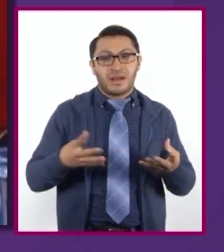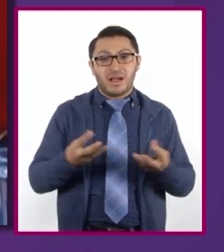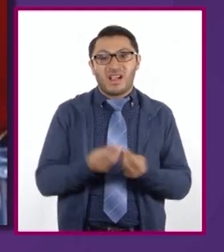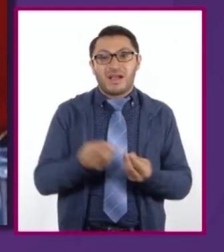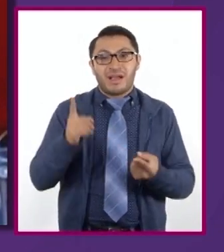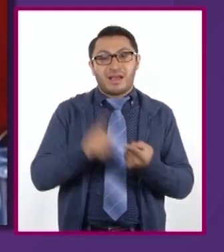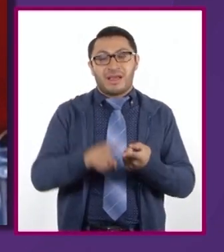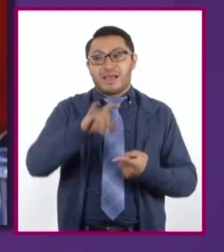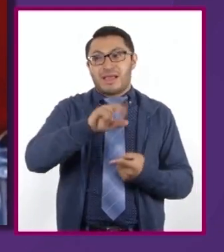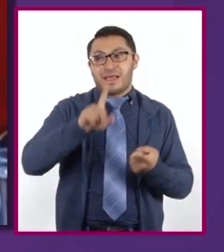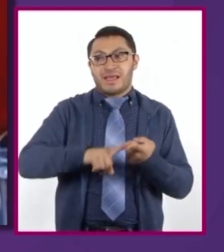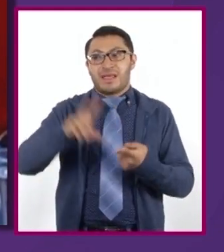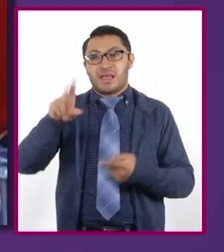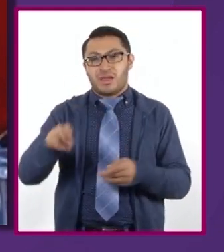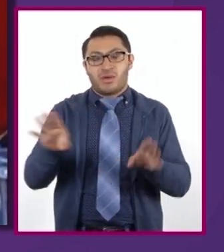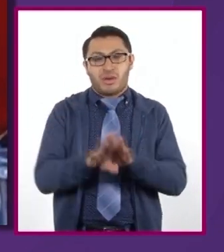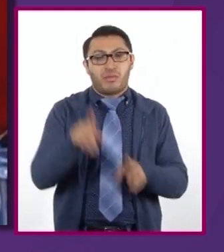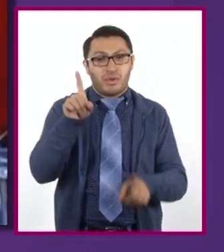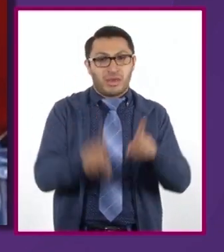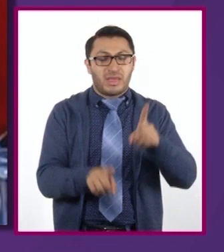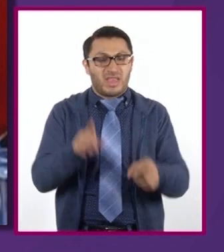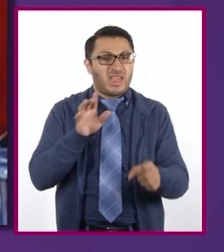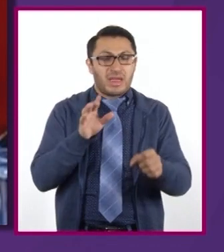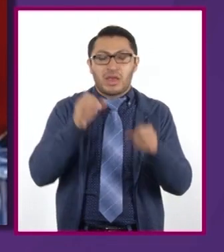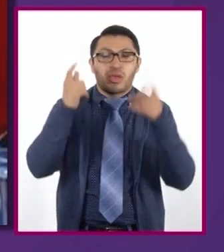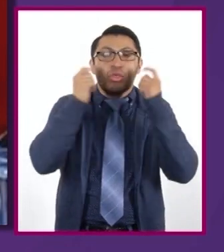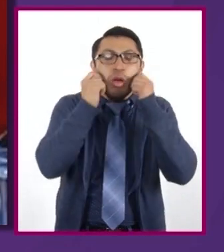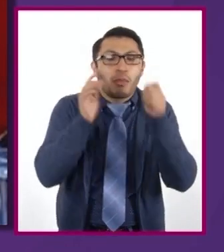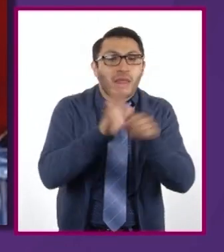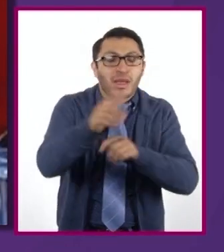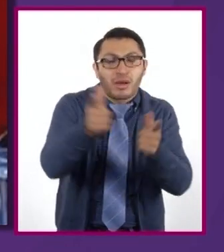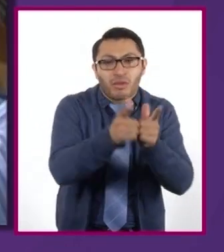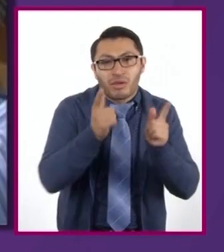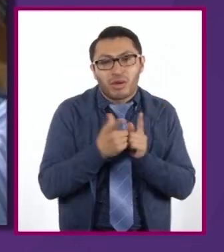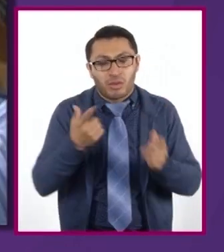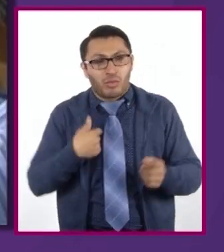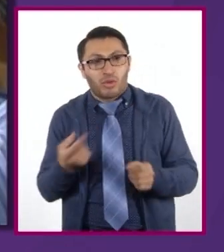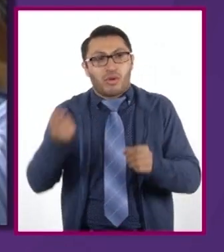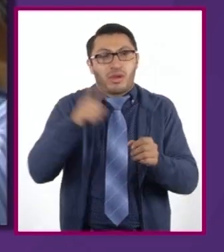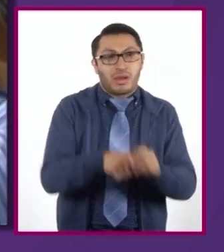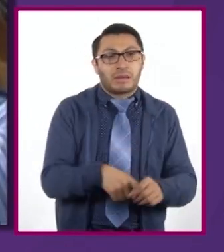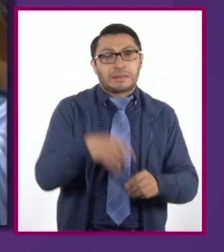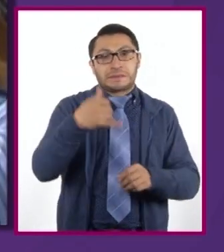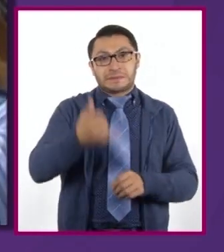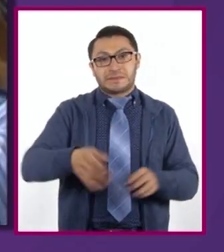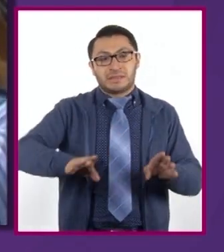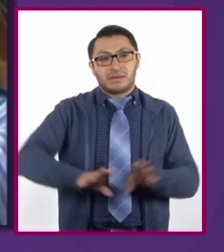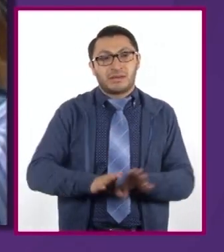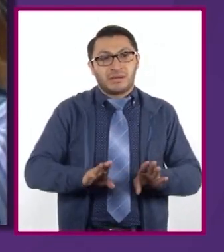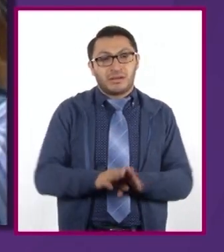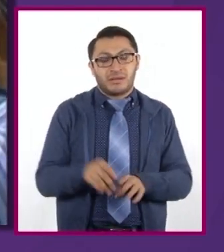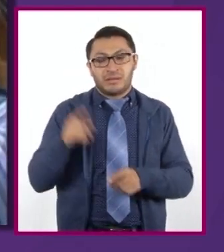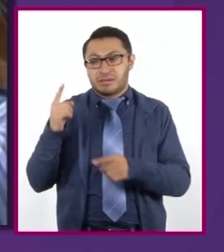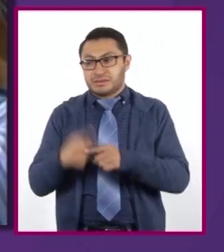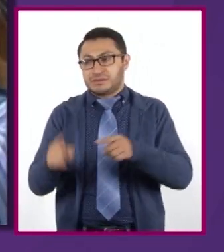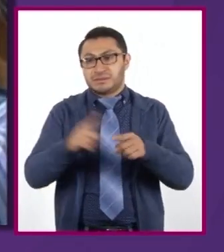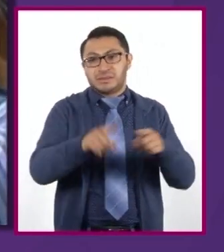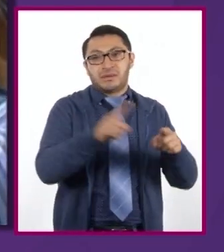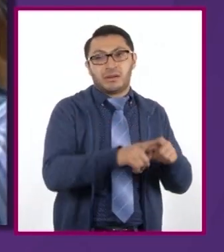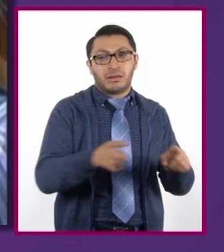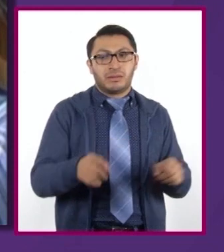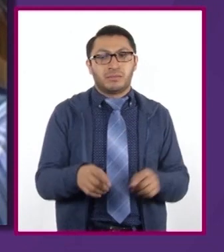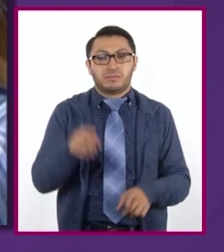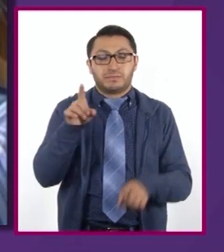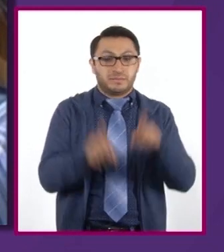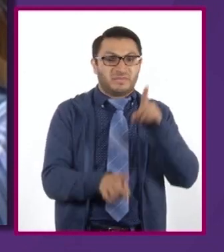¿no? Independientemente al grupo al que pertenezca, ¿no? Y hay diferentes matices